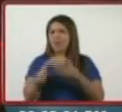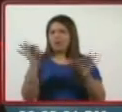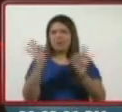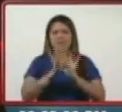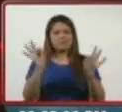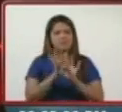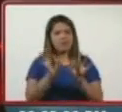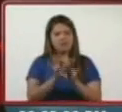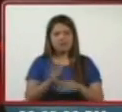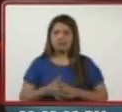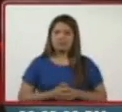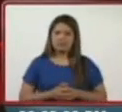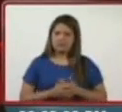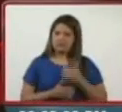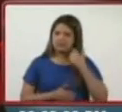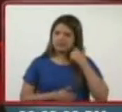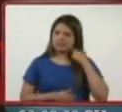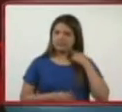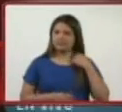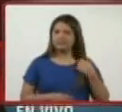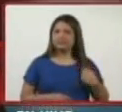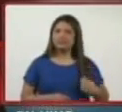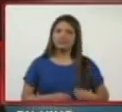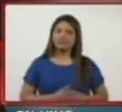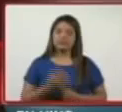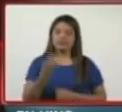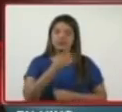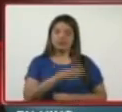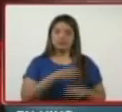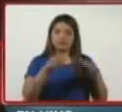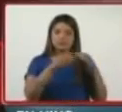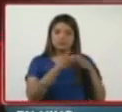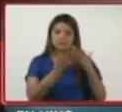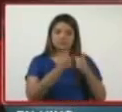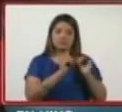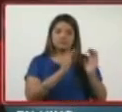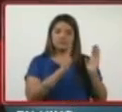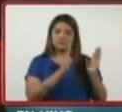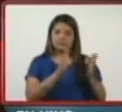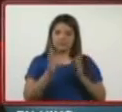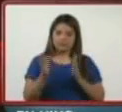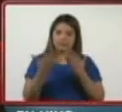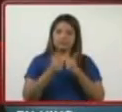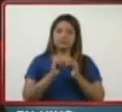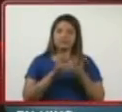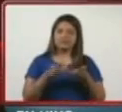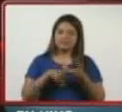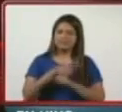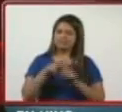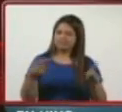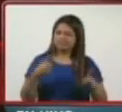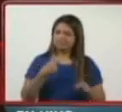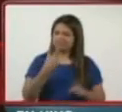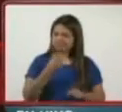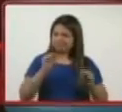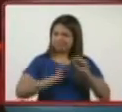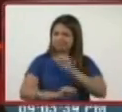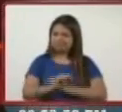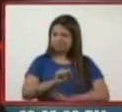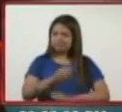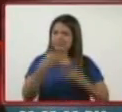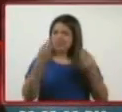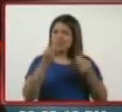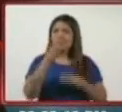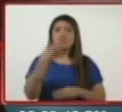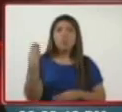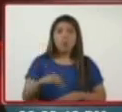orden público, salvo los grupos que estaban organizados, violentos. Pero yo defiendo, mire, mucho la posición de esos